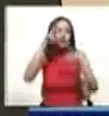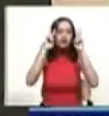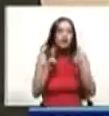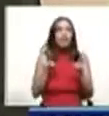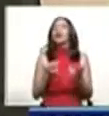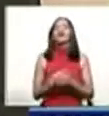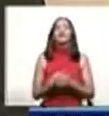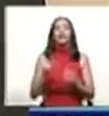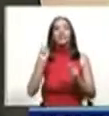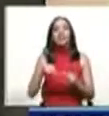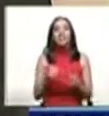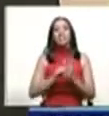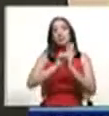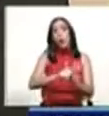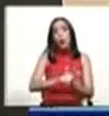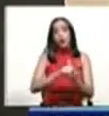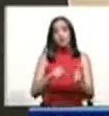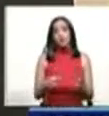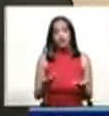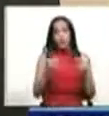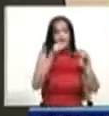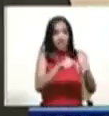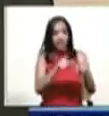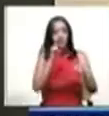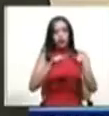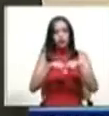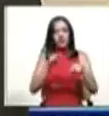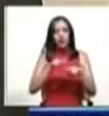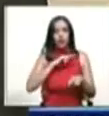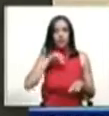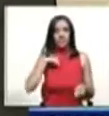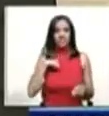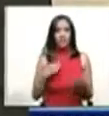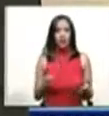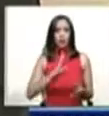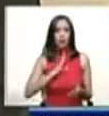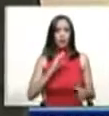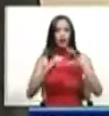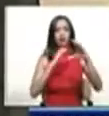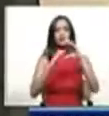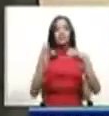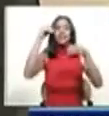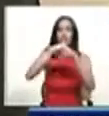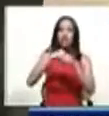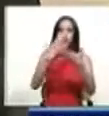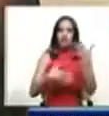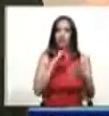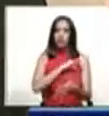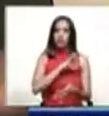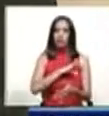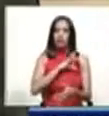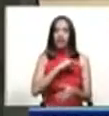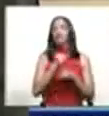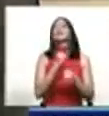pero también tiene símbolos, y a partir de ahí construir nuestra propia retórica comunicacional dentro de las redes sociales. Eso es importante, que la